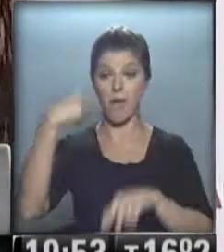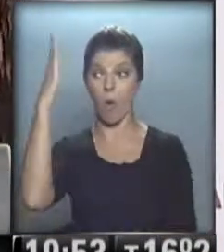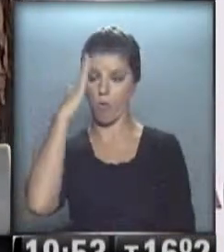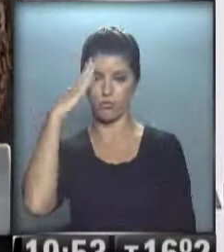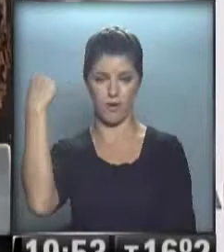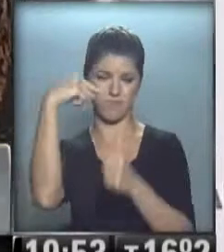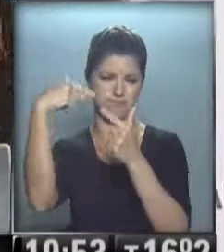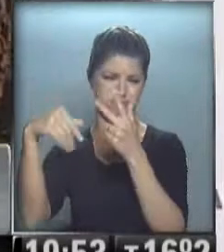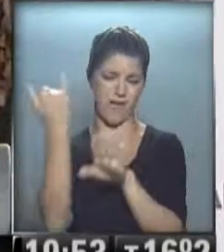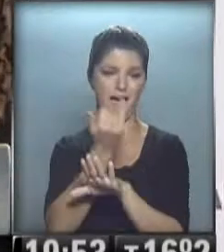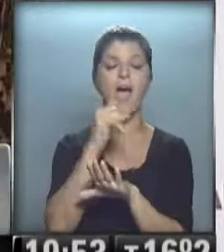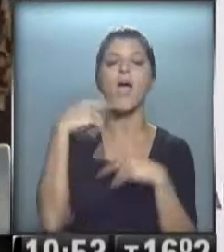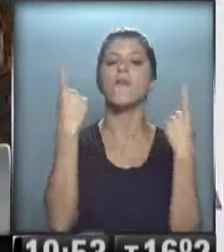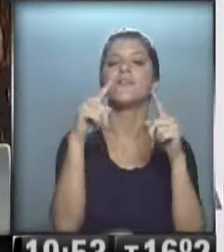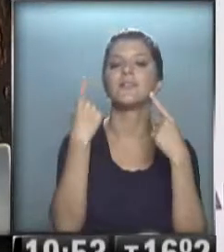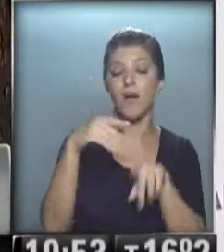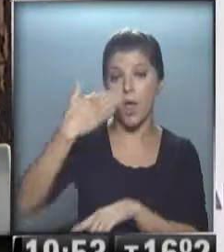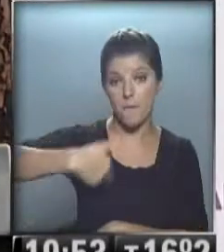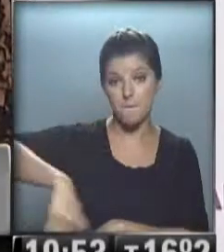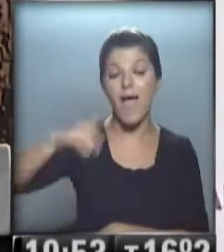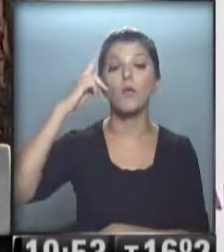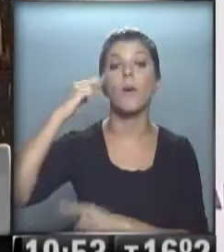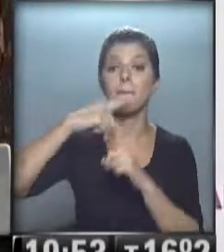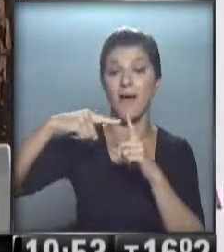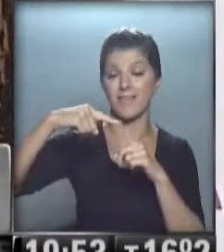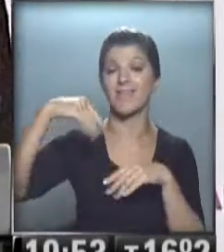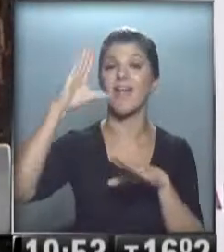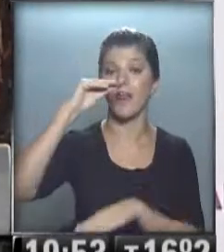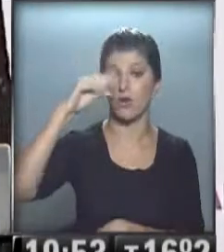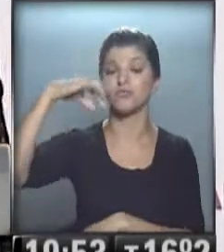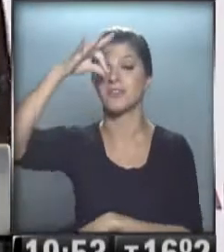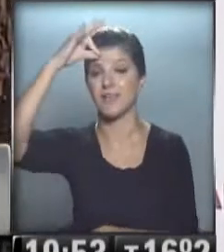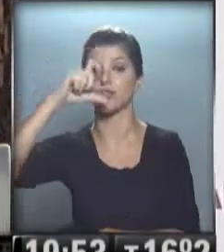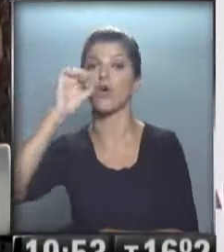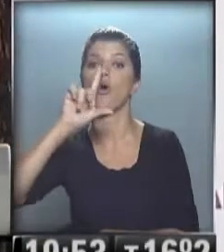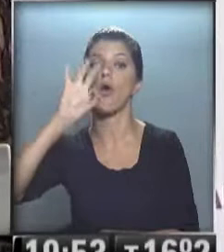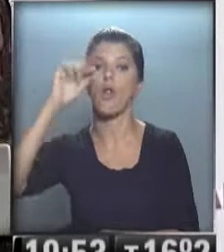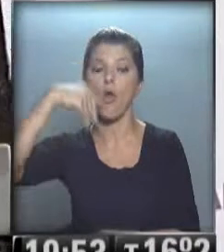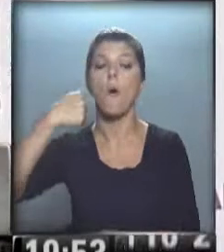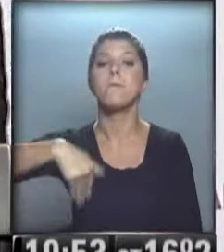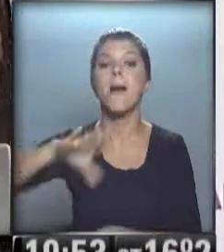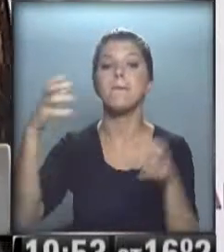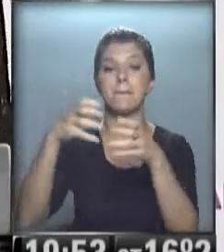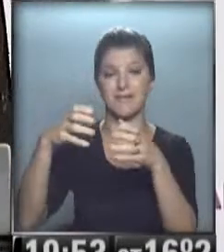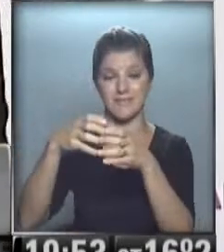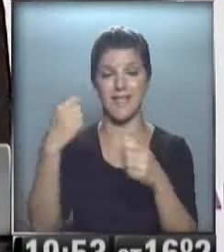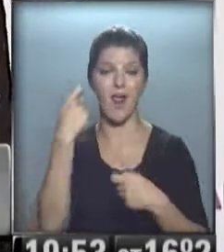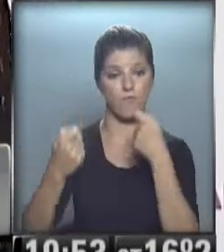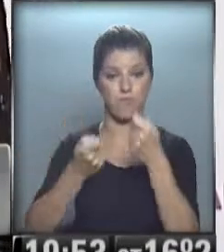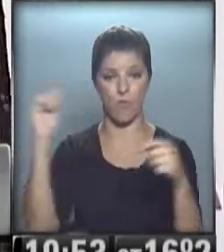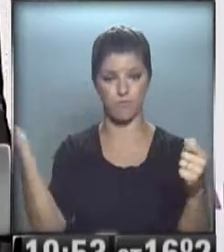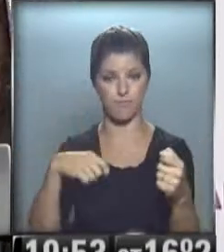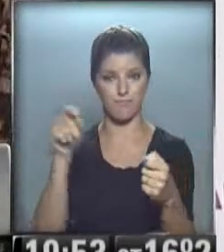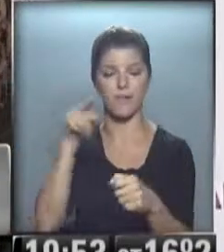dicho, mucho de shows. En un ratito, a las 9:30 de la noche, en el Teatro Colón, se va a vivir la presentación de La Murga de Uruguay. La